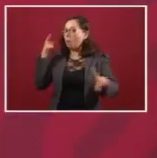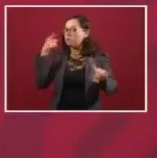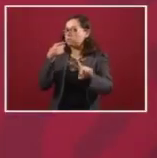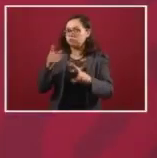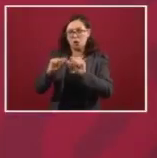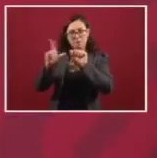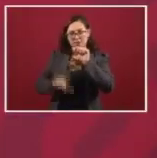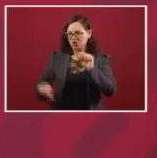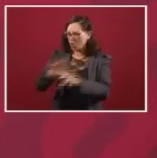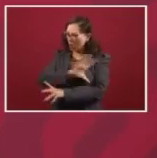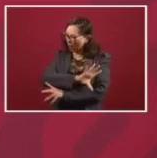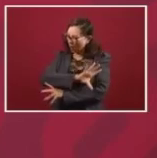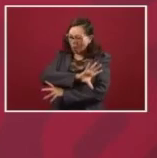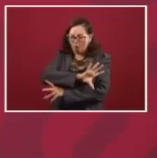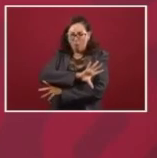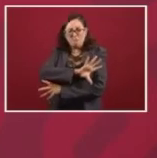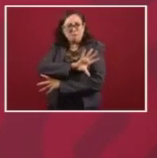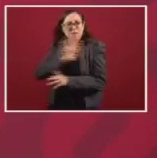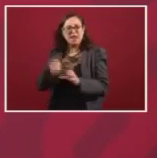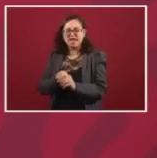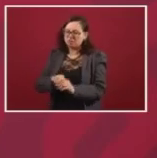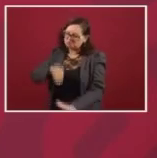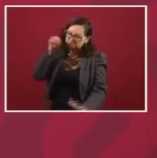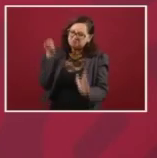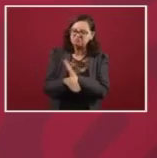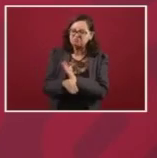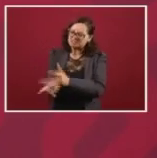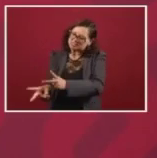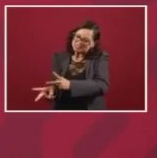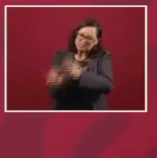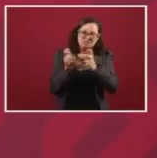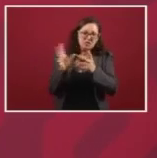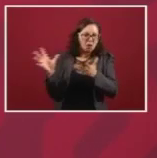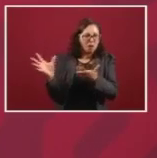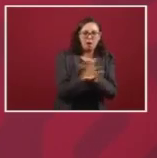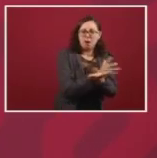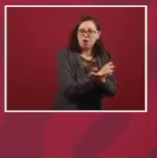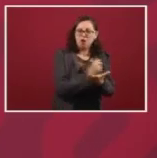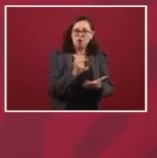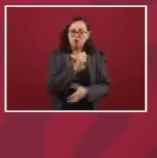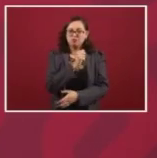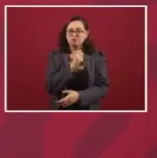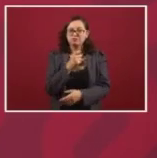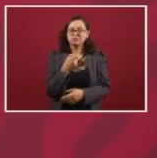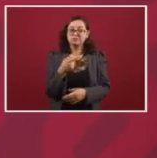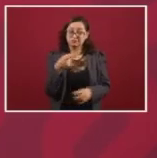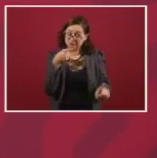acabar con todo, arrasar. O sea,